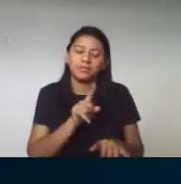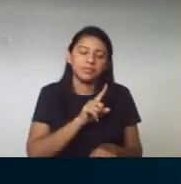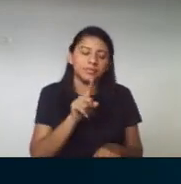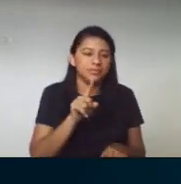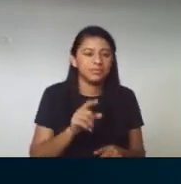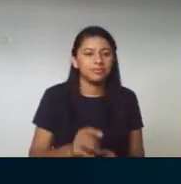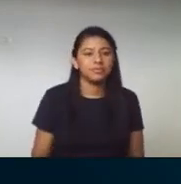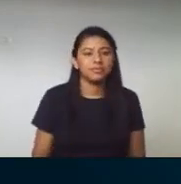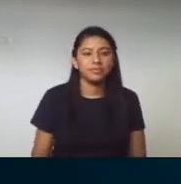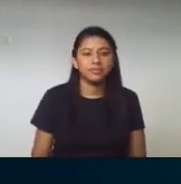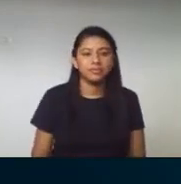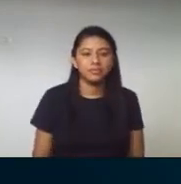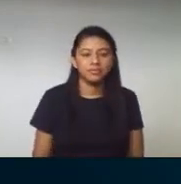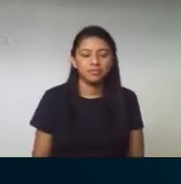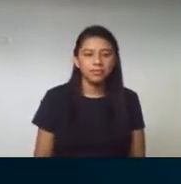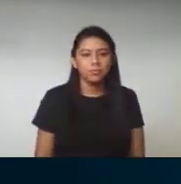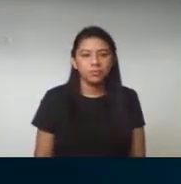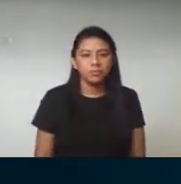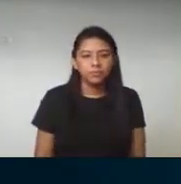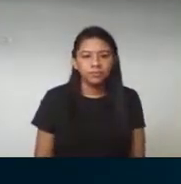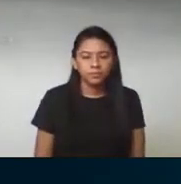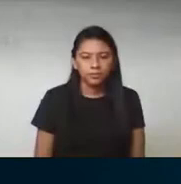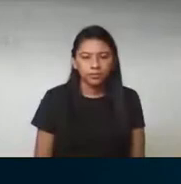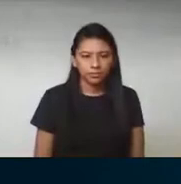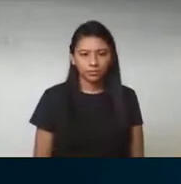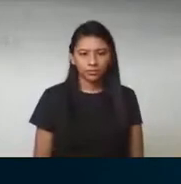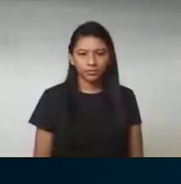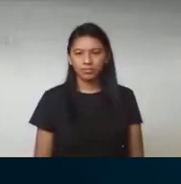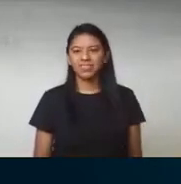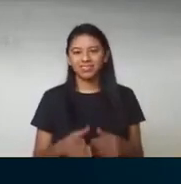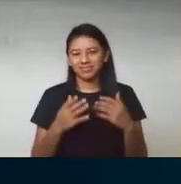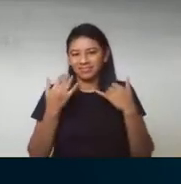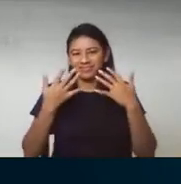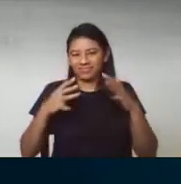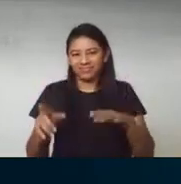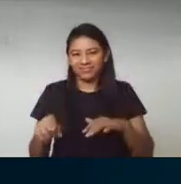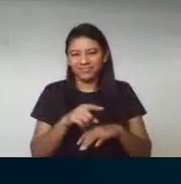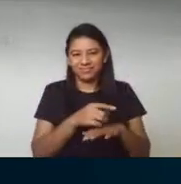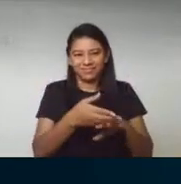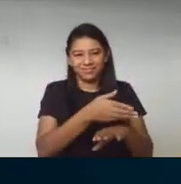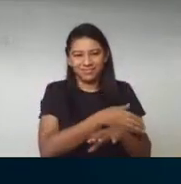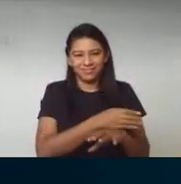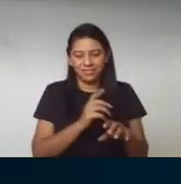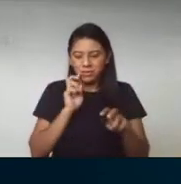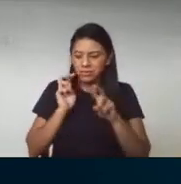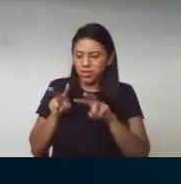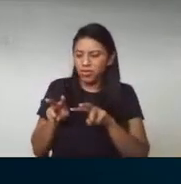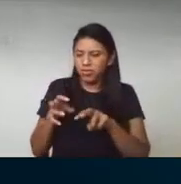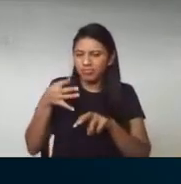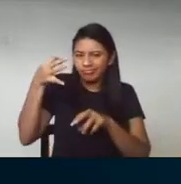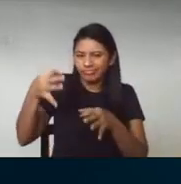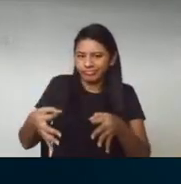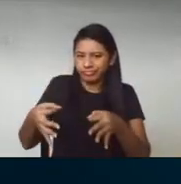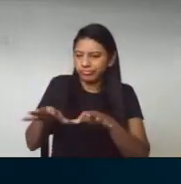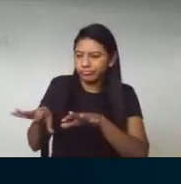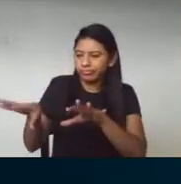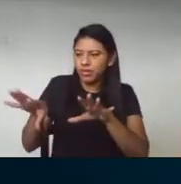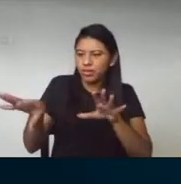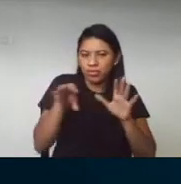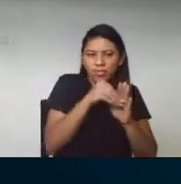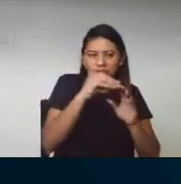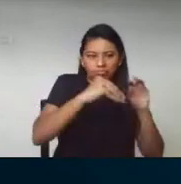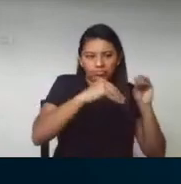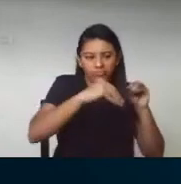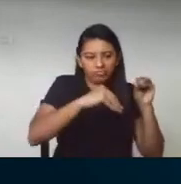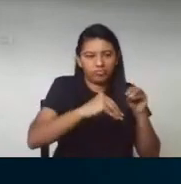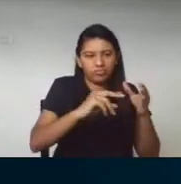Ya habiendo desarrollado el Digital Twin y habiendo corrido pues, el modelo computacional, ya se entra a la